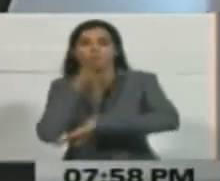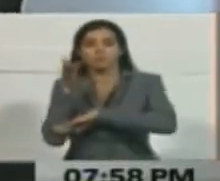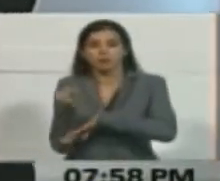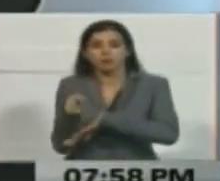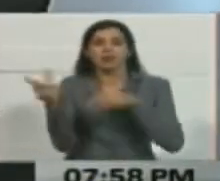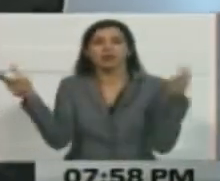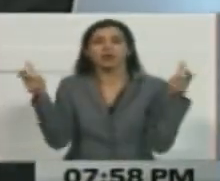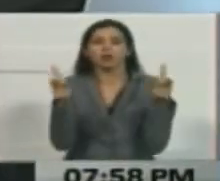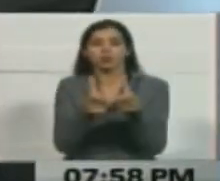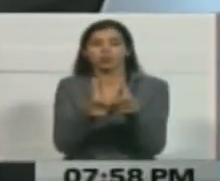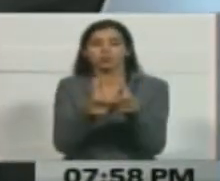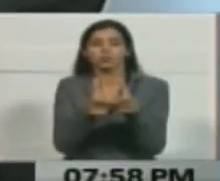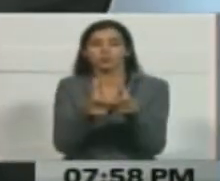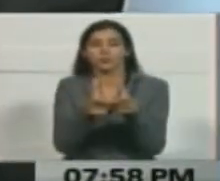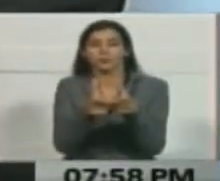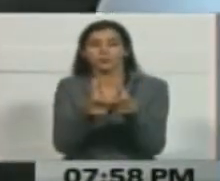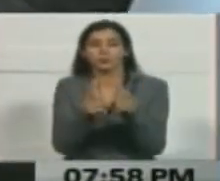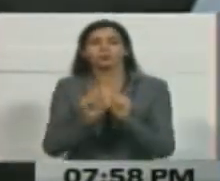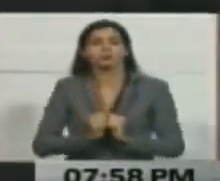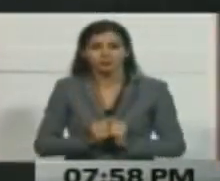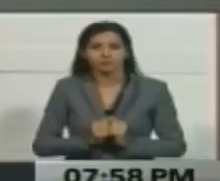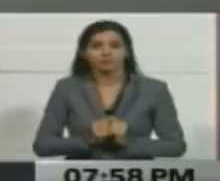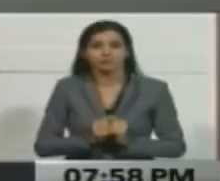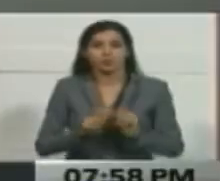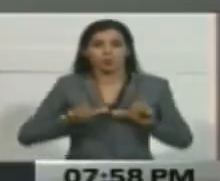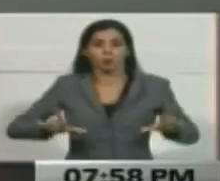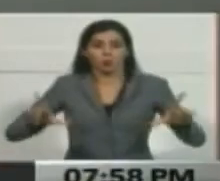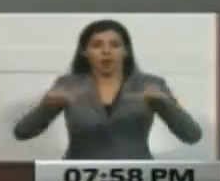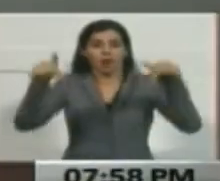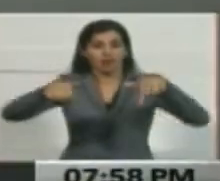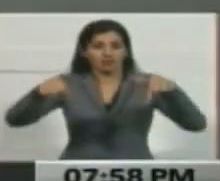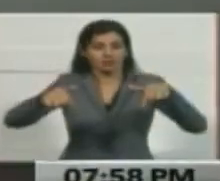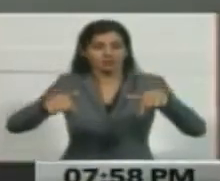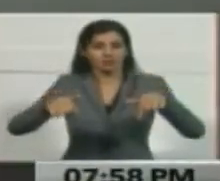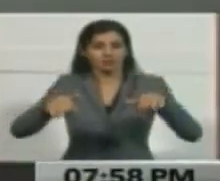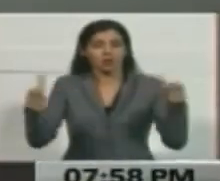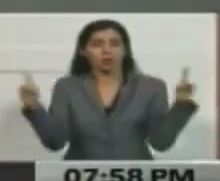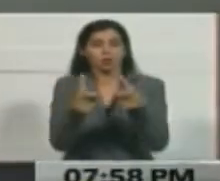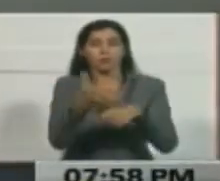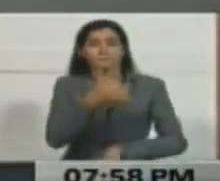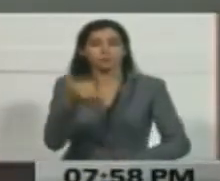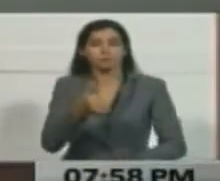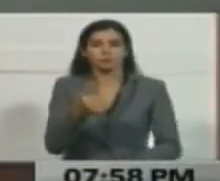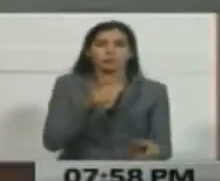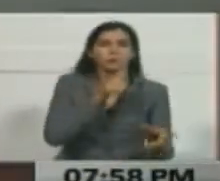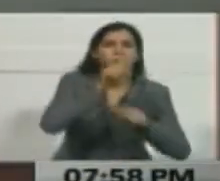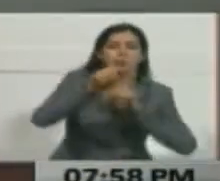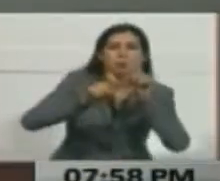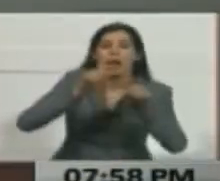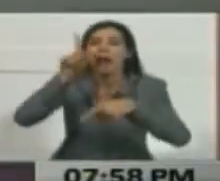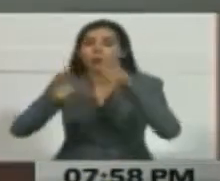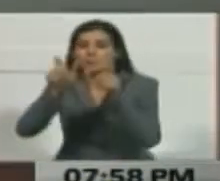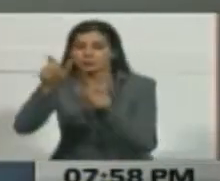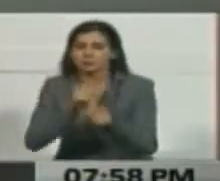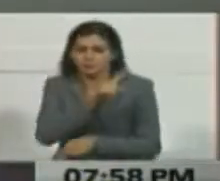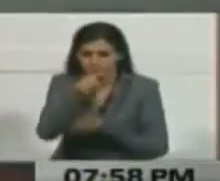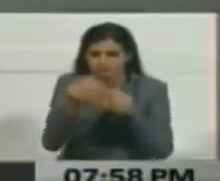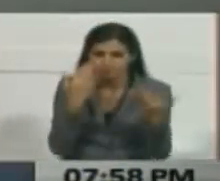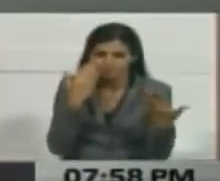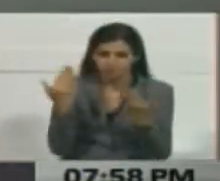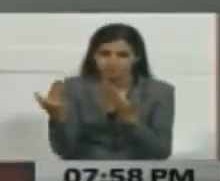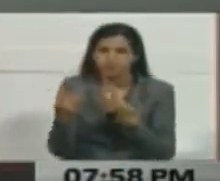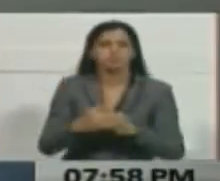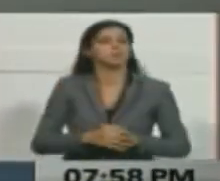en la reunión que hicieron en un galpón aquí la MUD y recogió varias declaraciones que veremos a